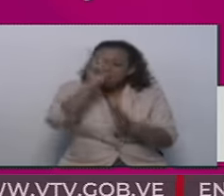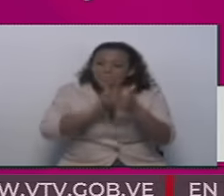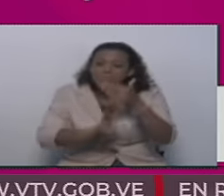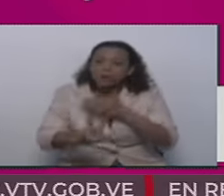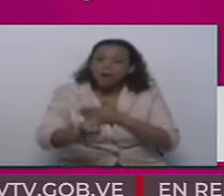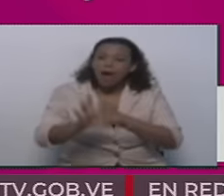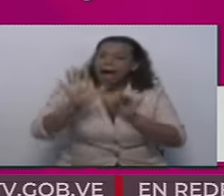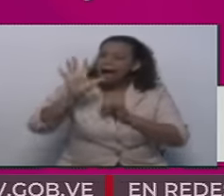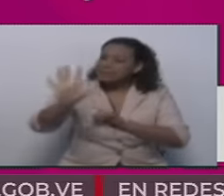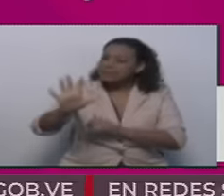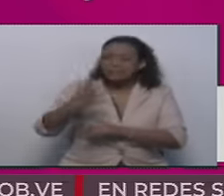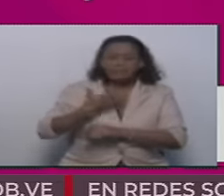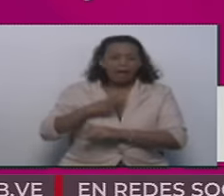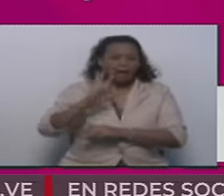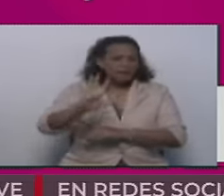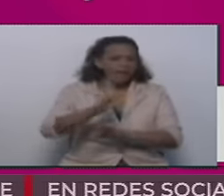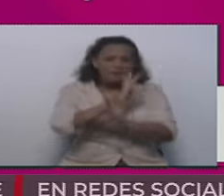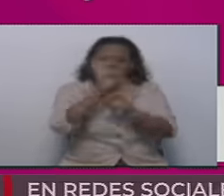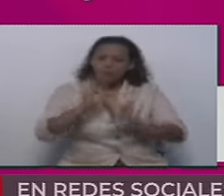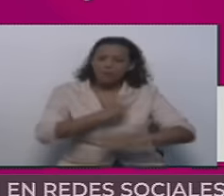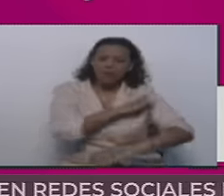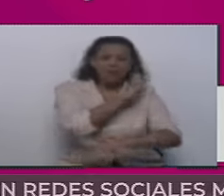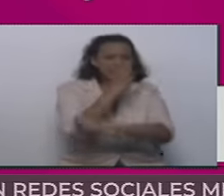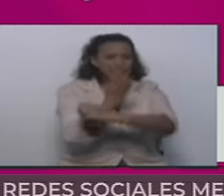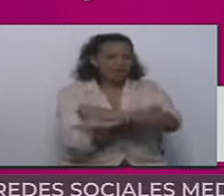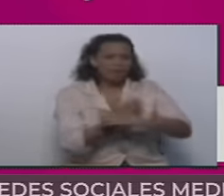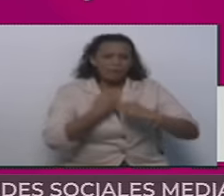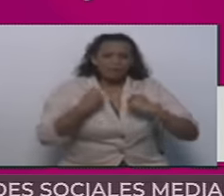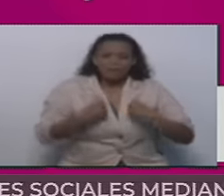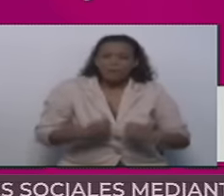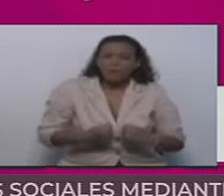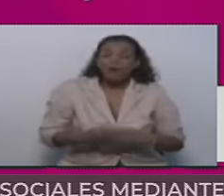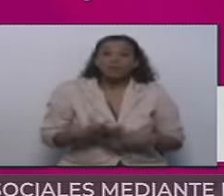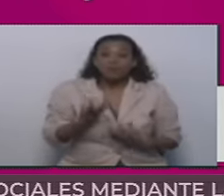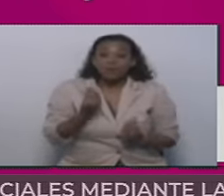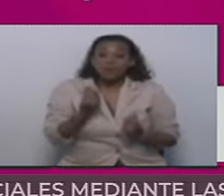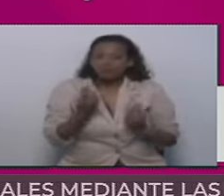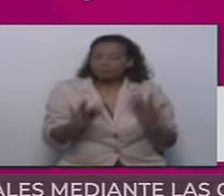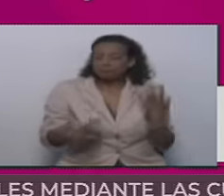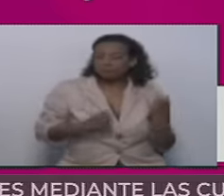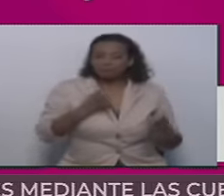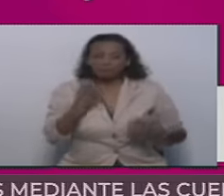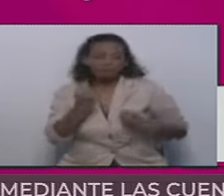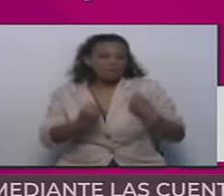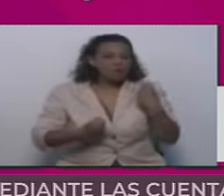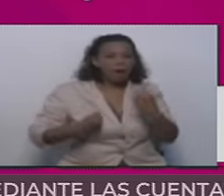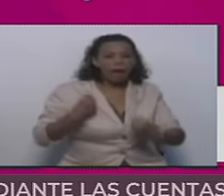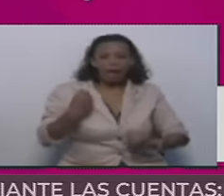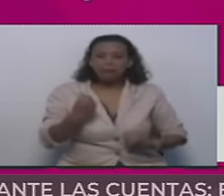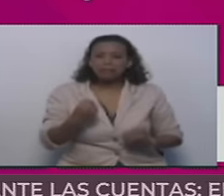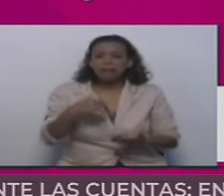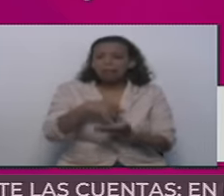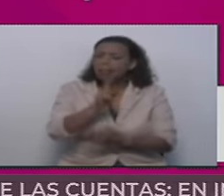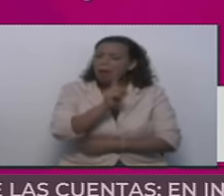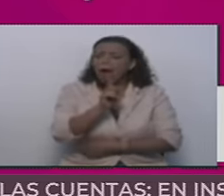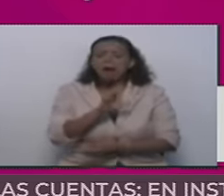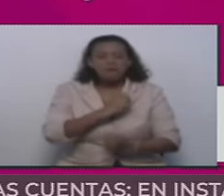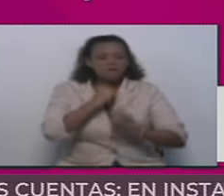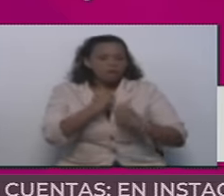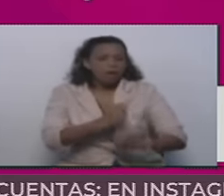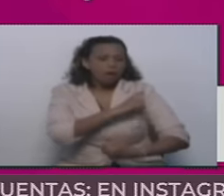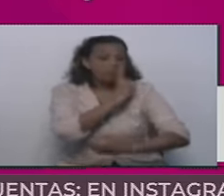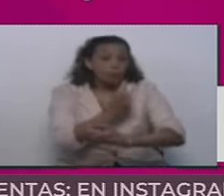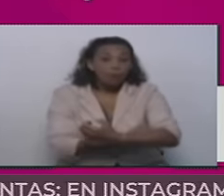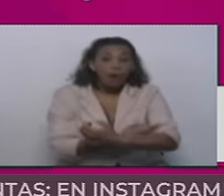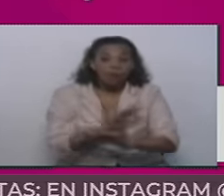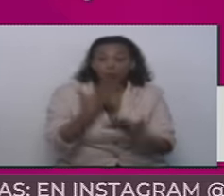tal como era, enérgica. Ajá, y entonces, muy enérgica. Sí, muy enérgica. Y más bien